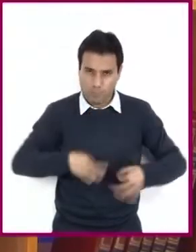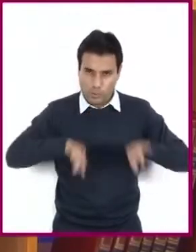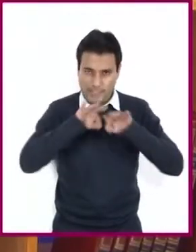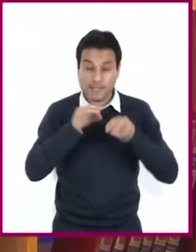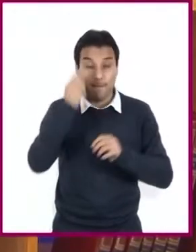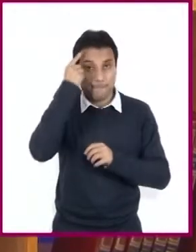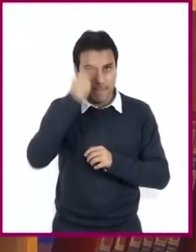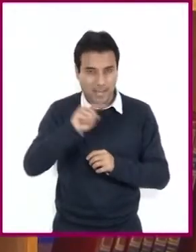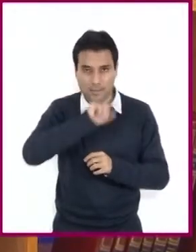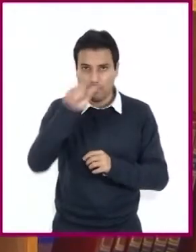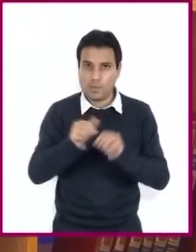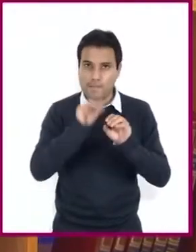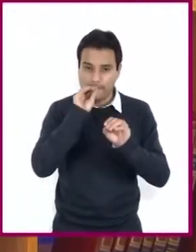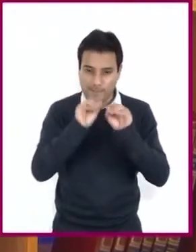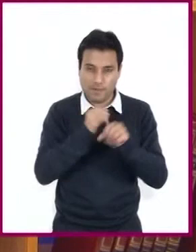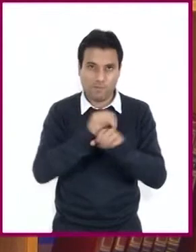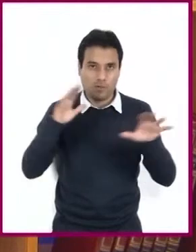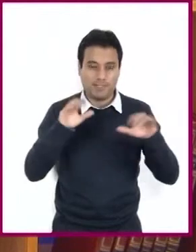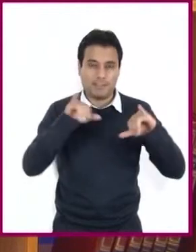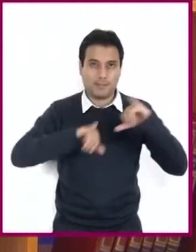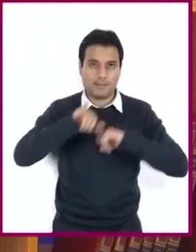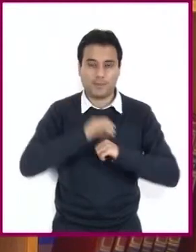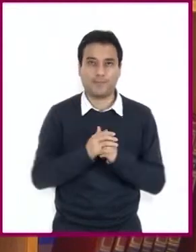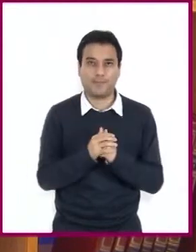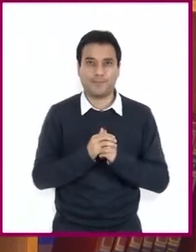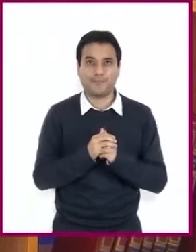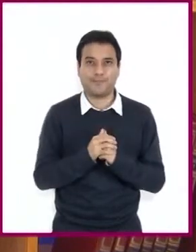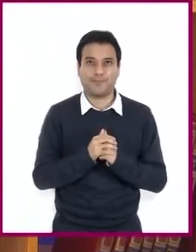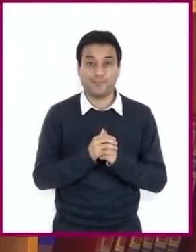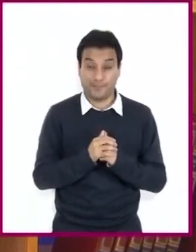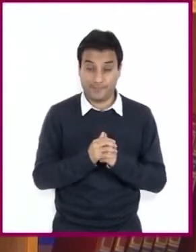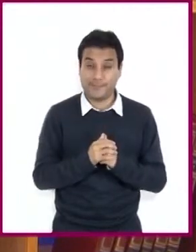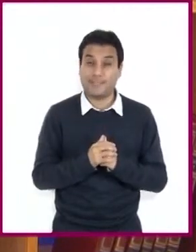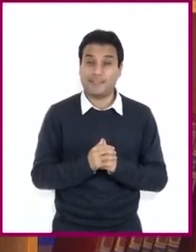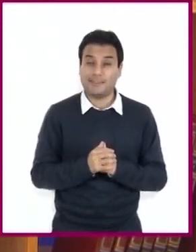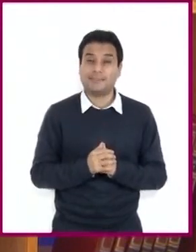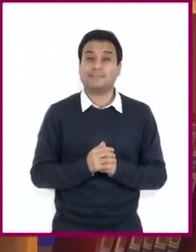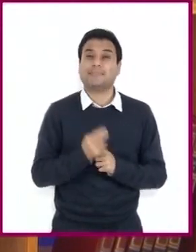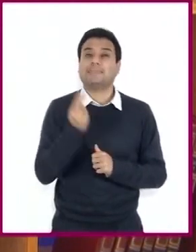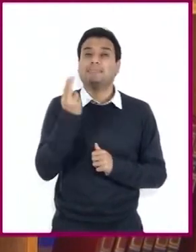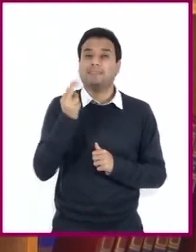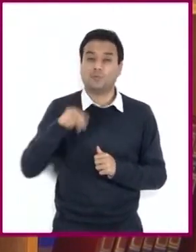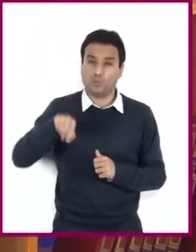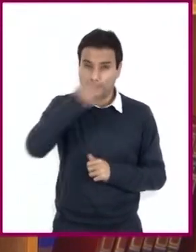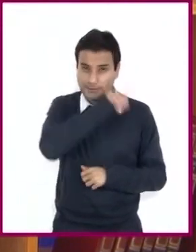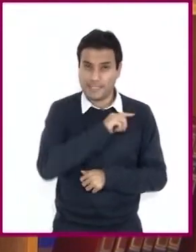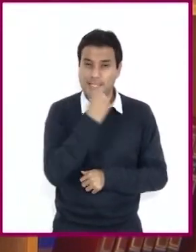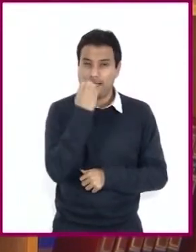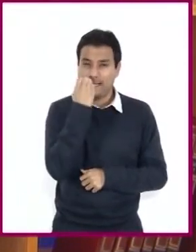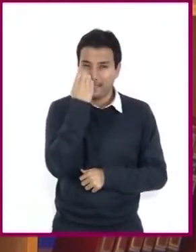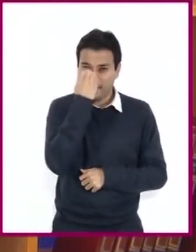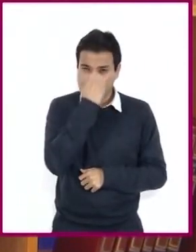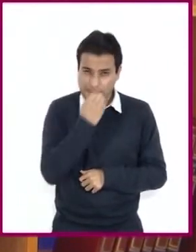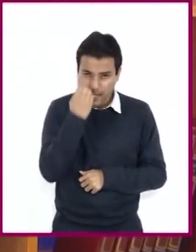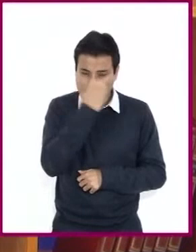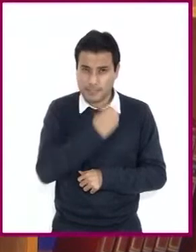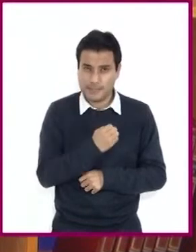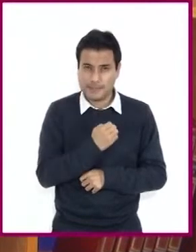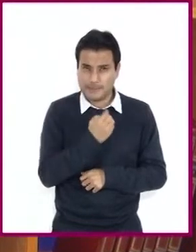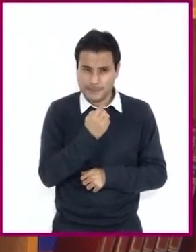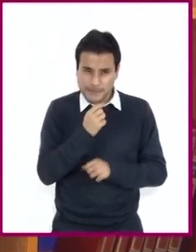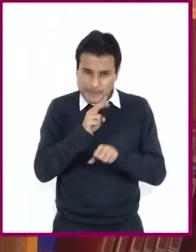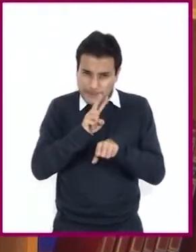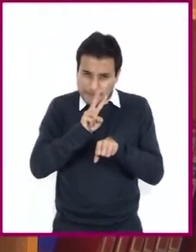la elaboración de informes científicos, por lo que es muy importante observar también detenidamente